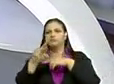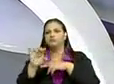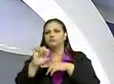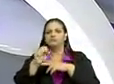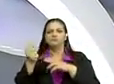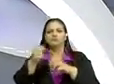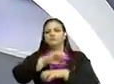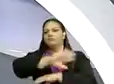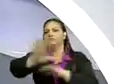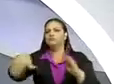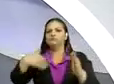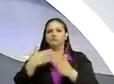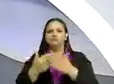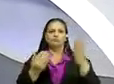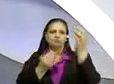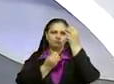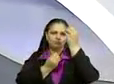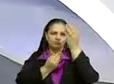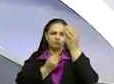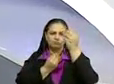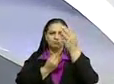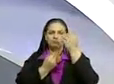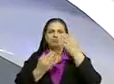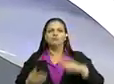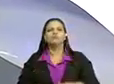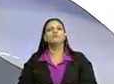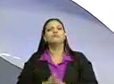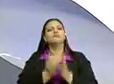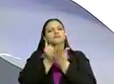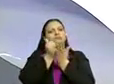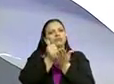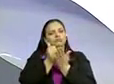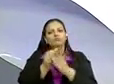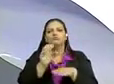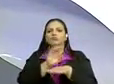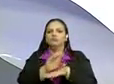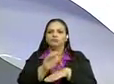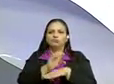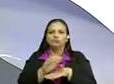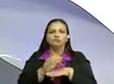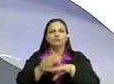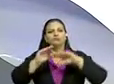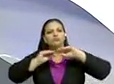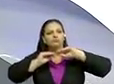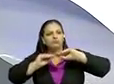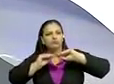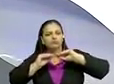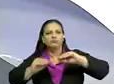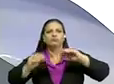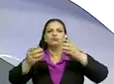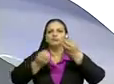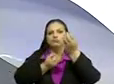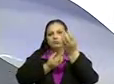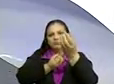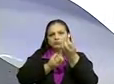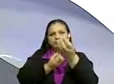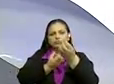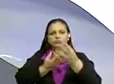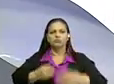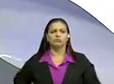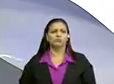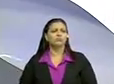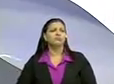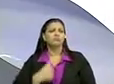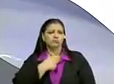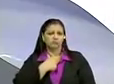informándoles, entreteniéndolos, orientándolos y, ¿por qué no?, compartiendo parte de nuestras vivencias que también son vuestras. También somos padres